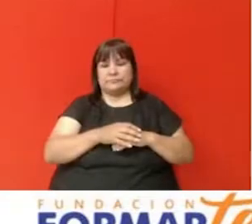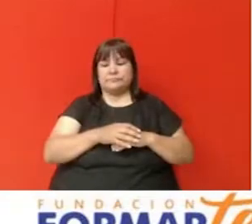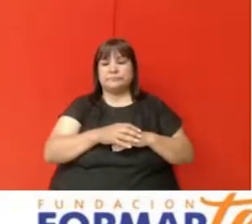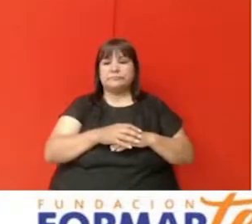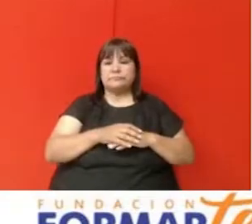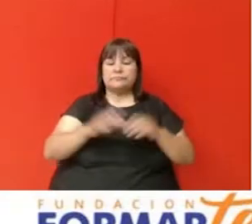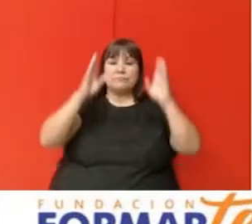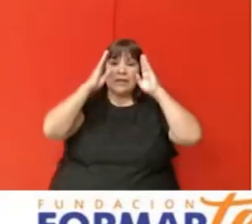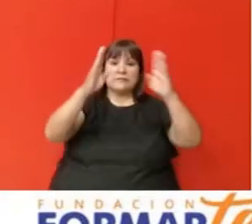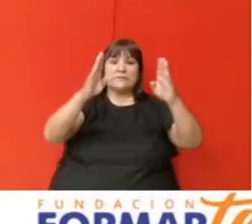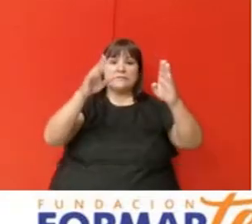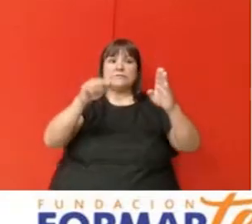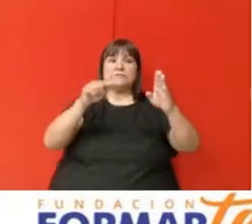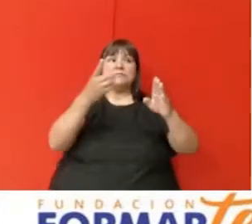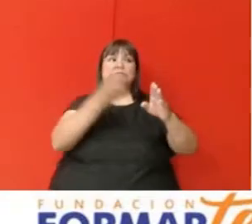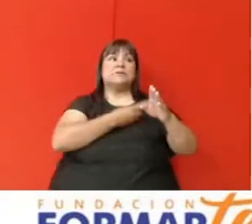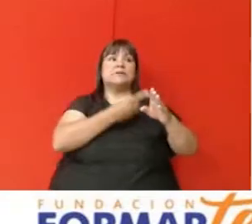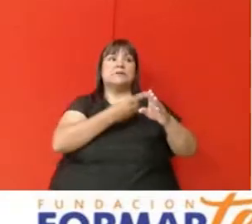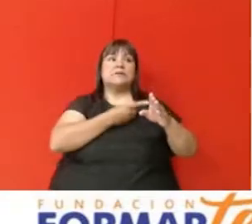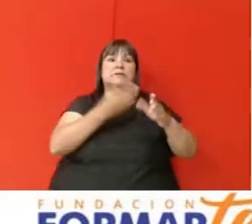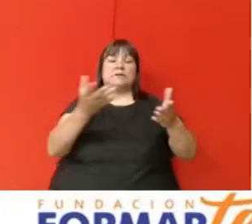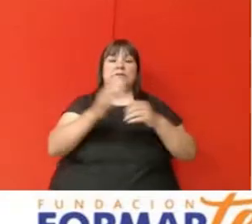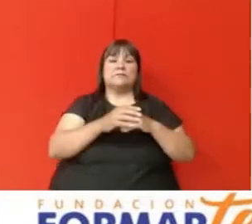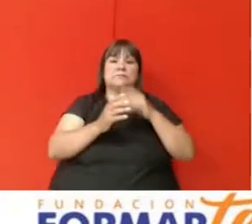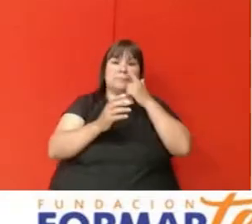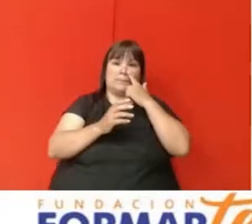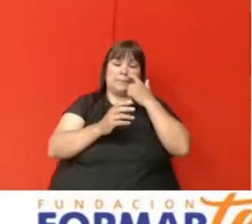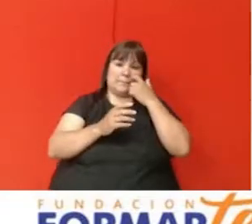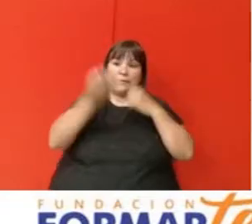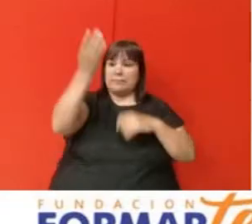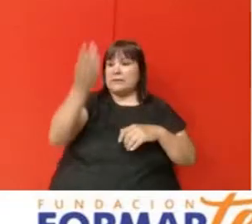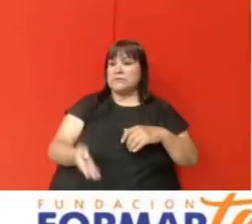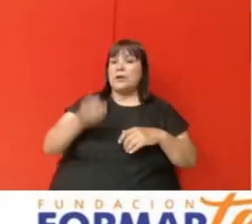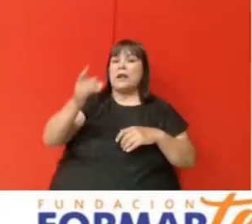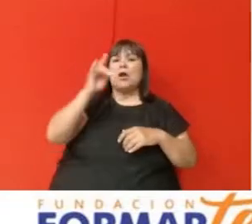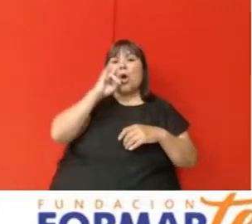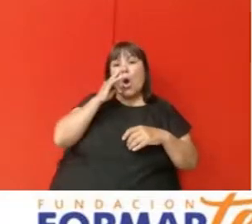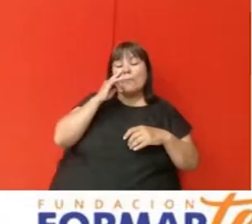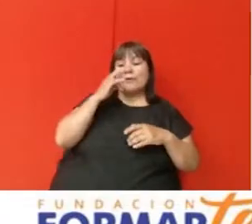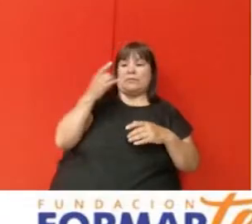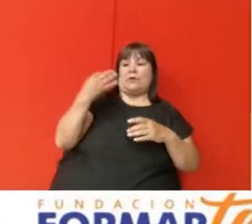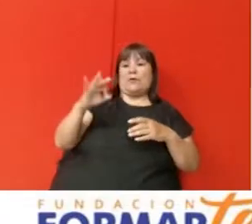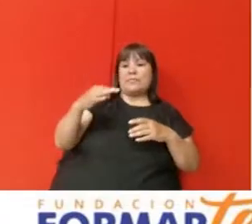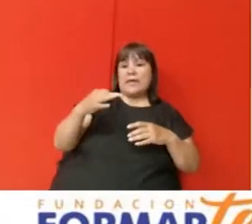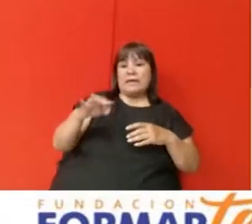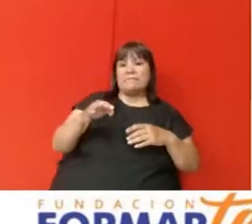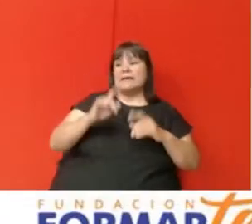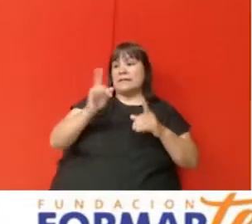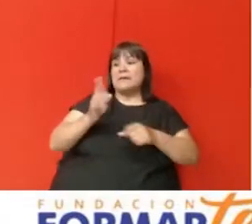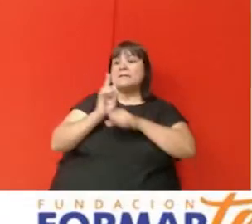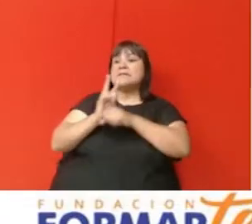ejemplo, remarcaba acá la doctora, la limpieza, la comodidad, toda la seguridad,